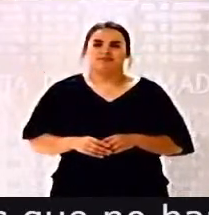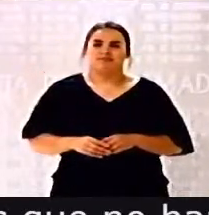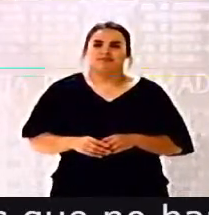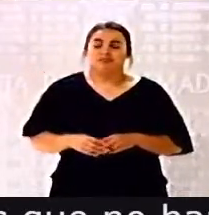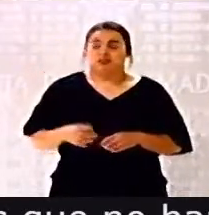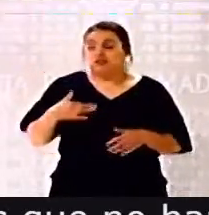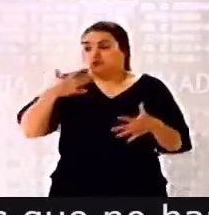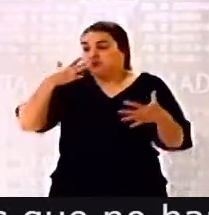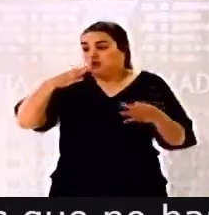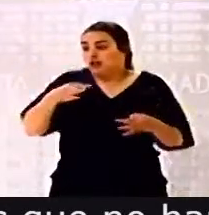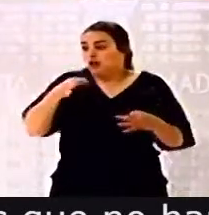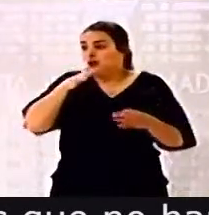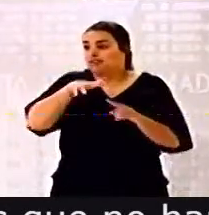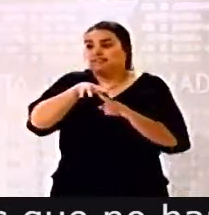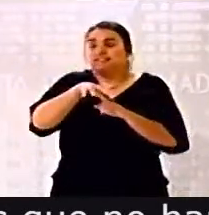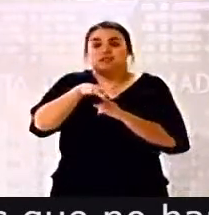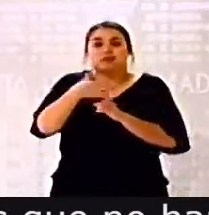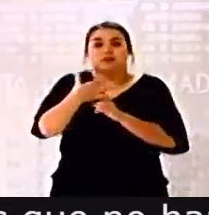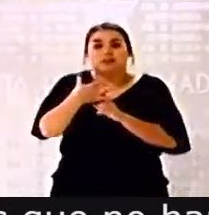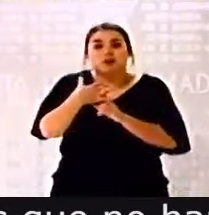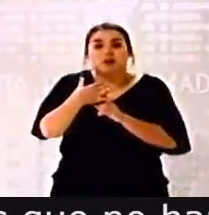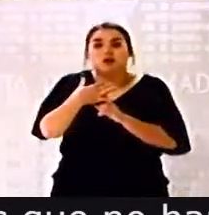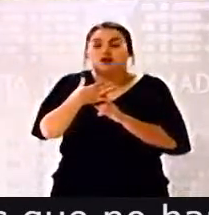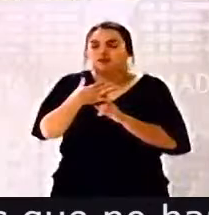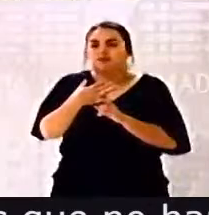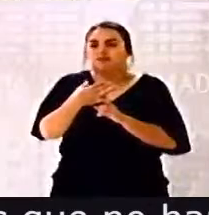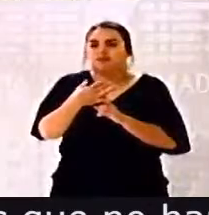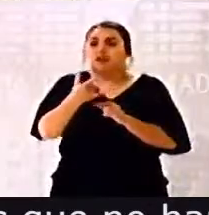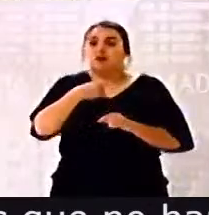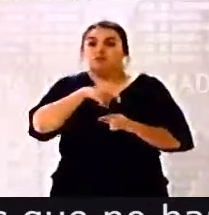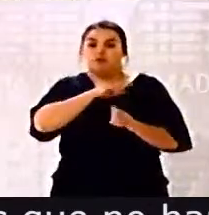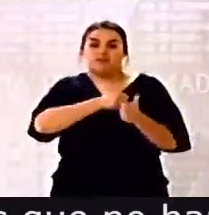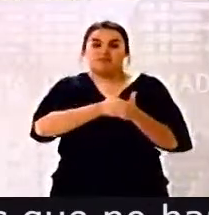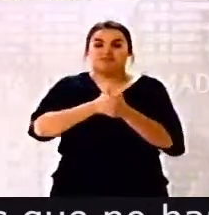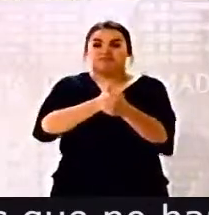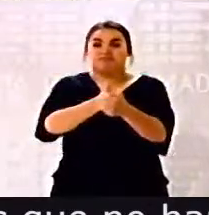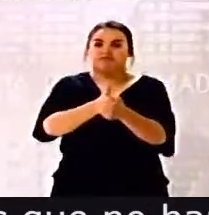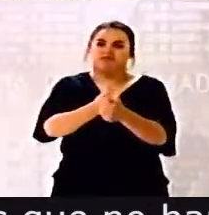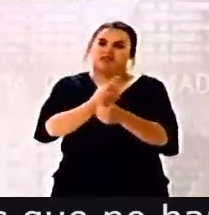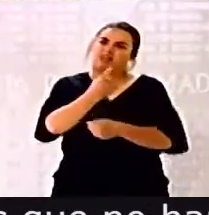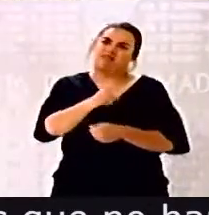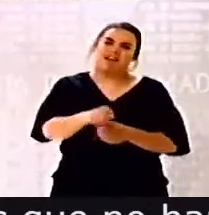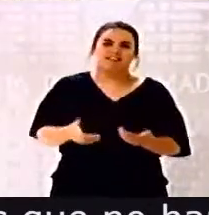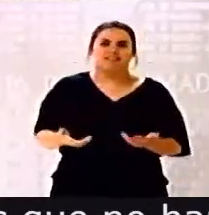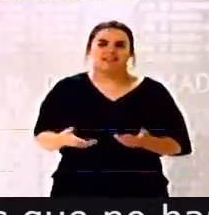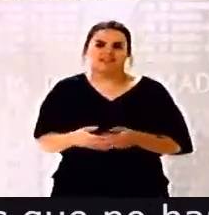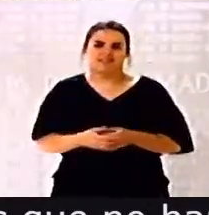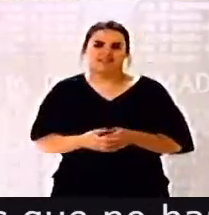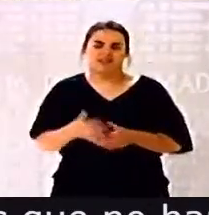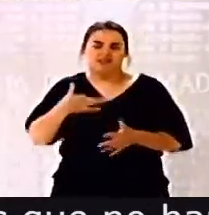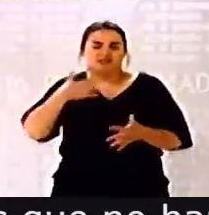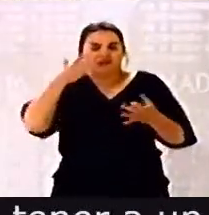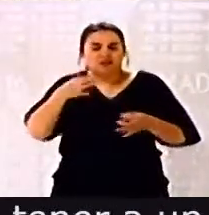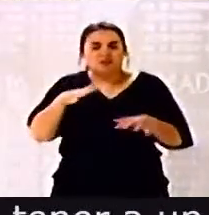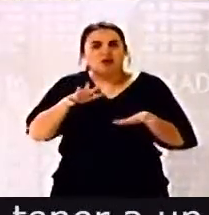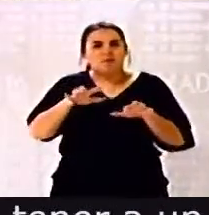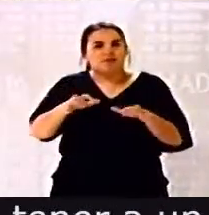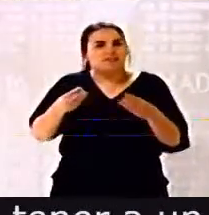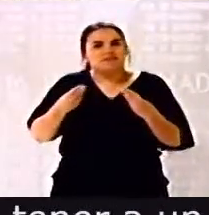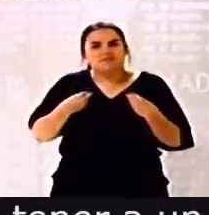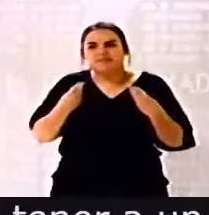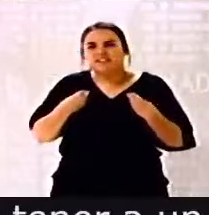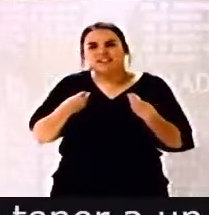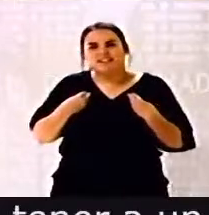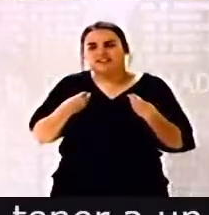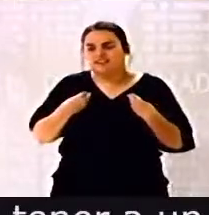Creo que es el momento de no tener a un policía detrás de cada una de las personas. Creo que tenemos que aprender a vivir con el